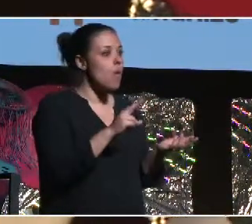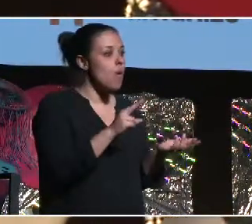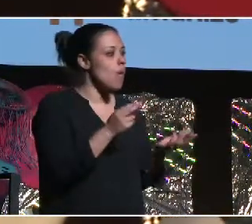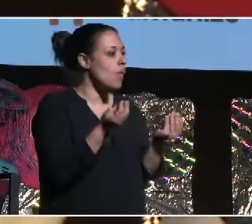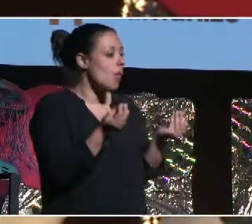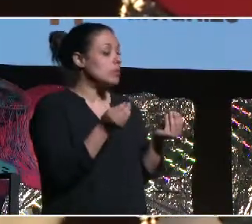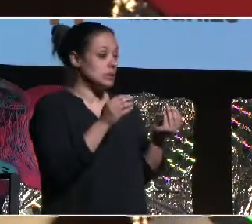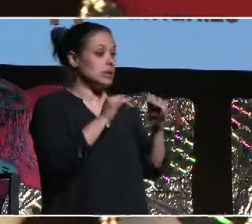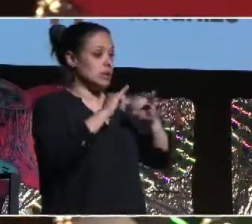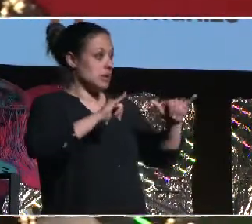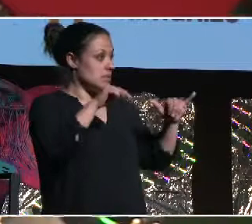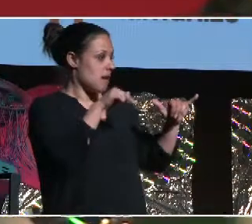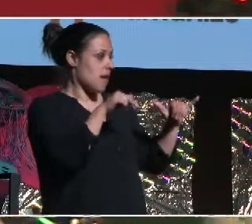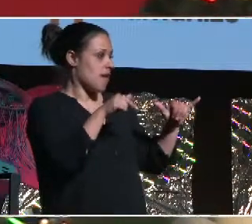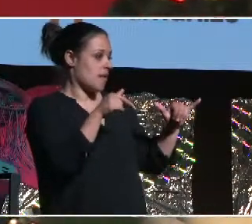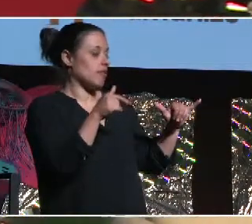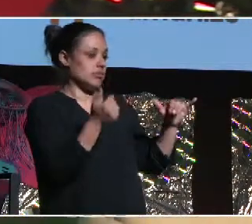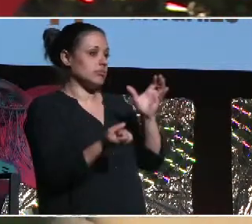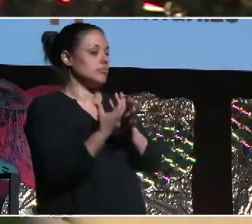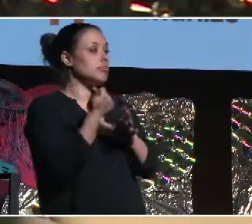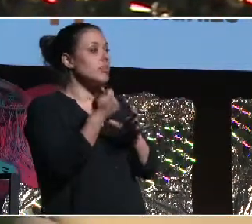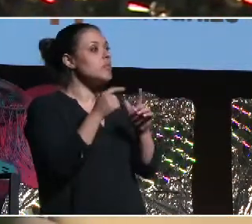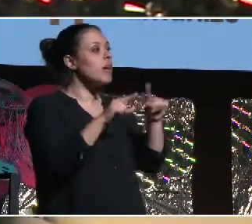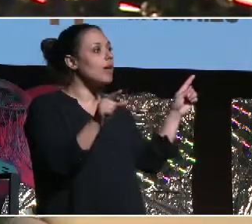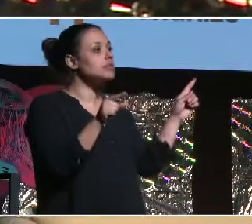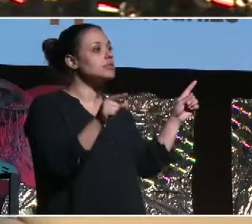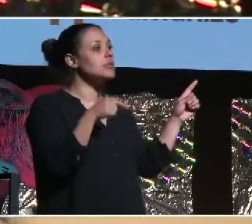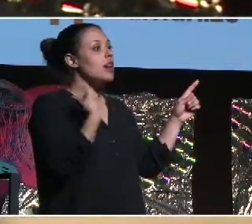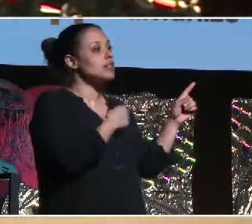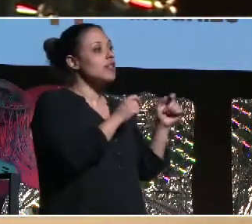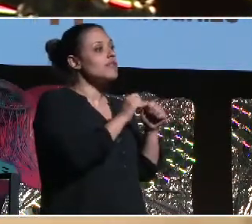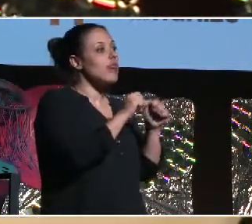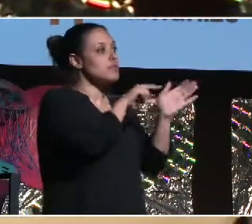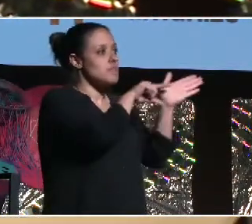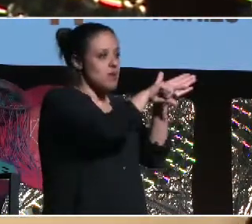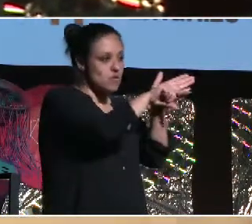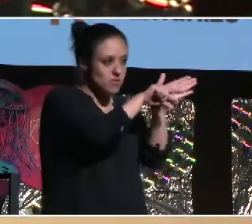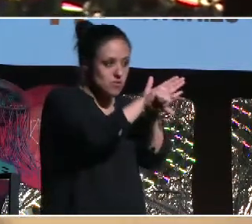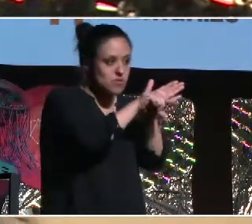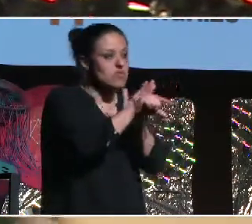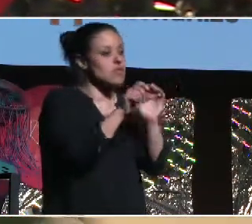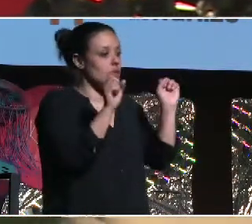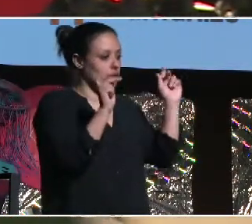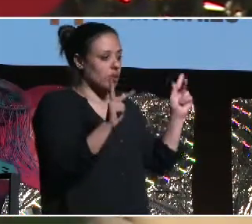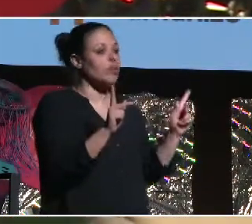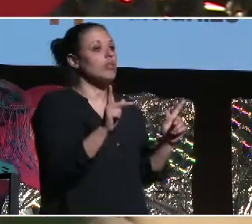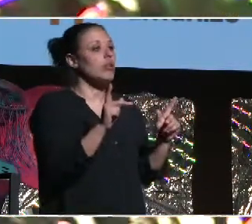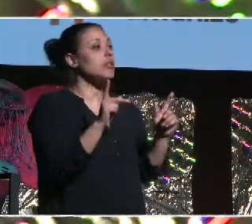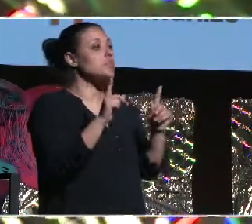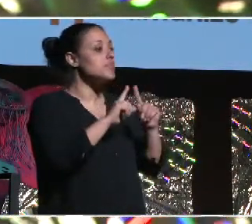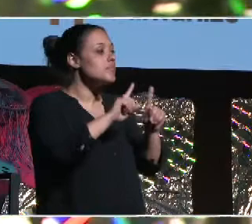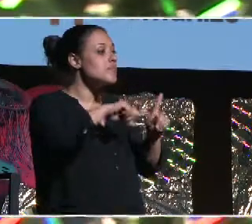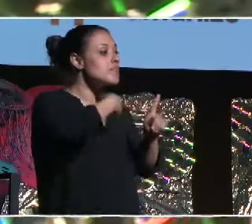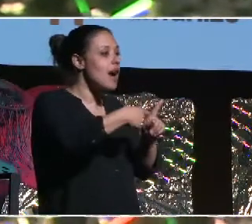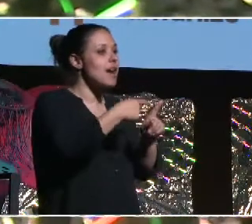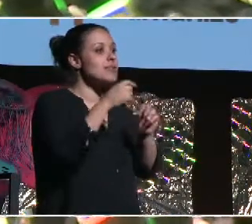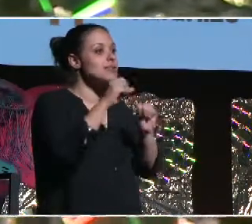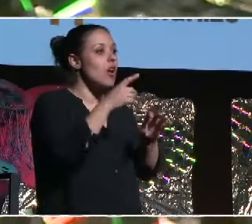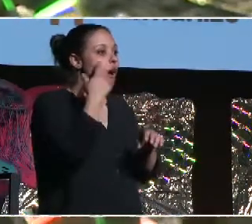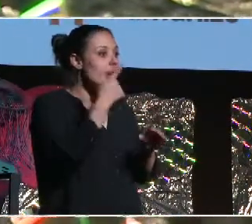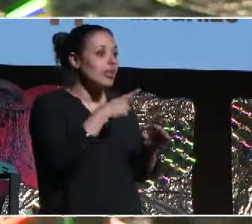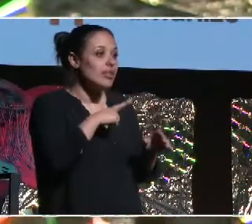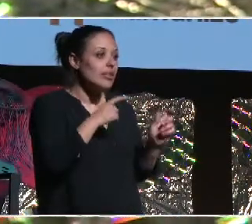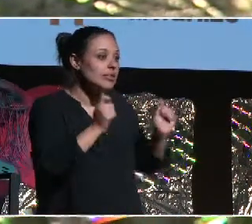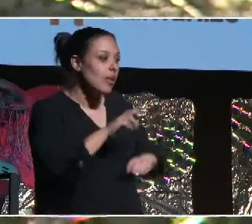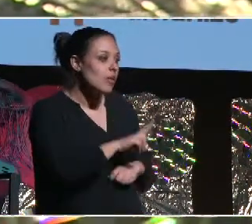ciudadanos que reportaran, ¿no? Que respondieran preguntas, que hay muchas aplicaciones o sitios que hoy, por ejemplo,